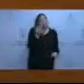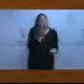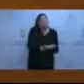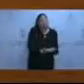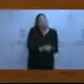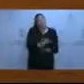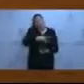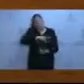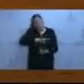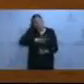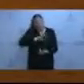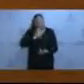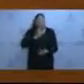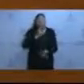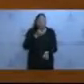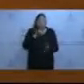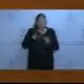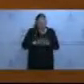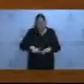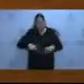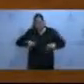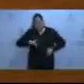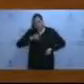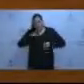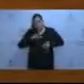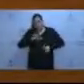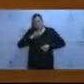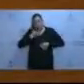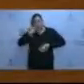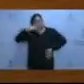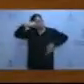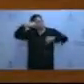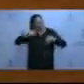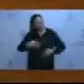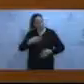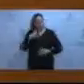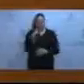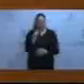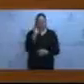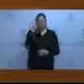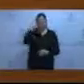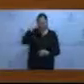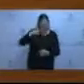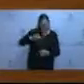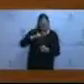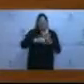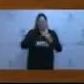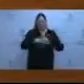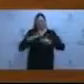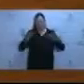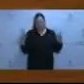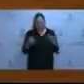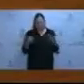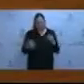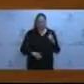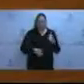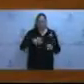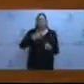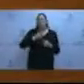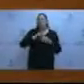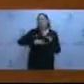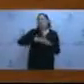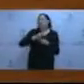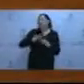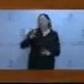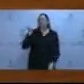que tiene seguridad en lo que está haciendo, que saben lo que están haciendo, que lo que están haciendo lo estén haciendo con todas las